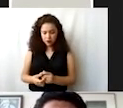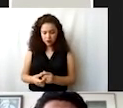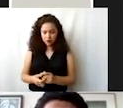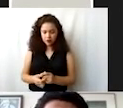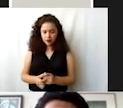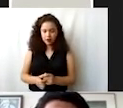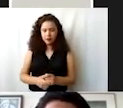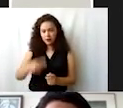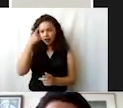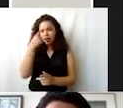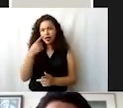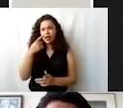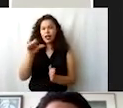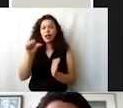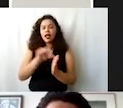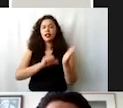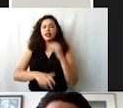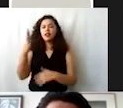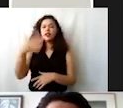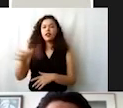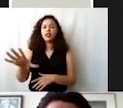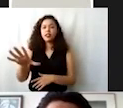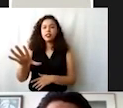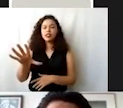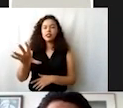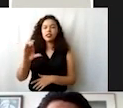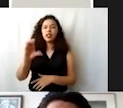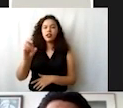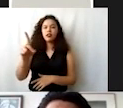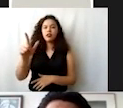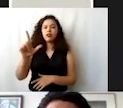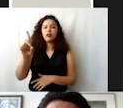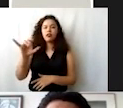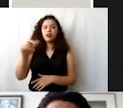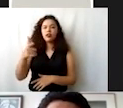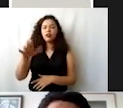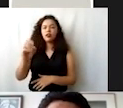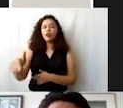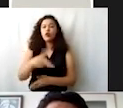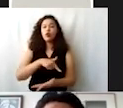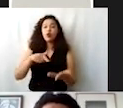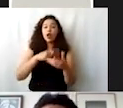conforme al artículo 10 del código, ¿no? Cuando se señala un lugar distinto.